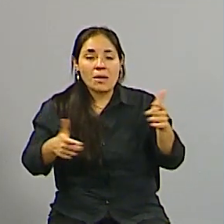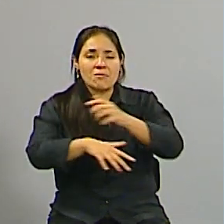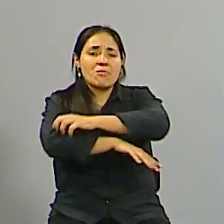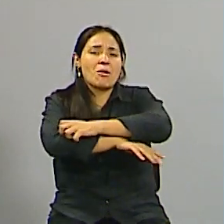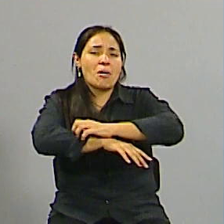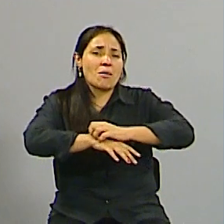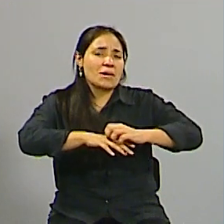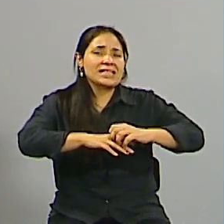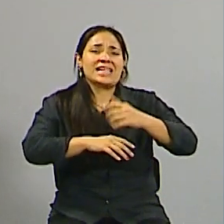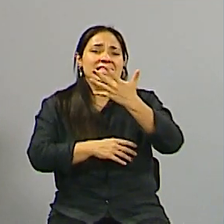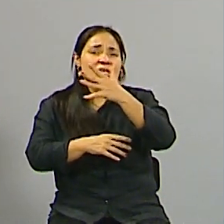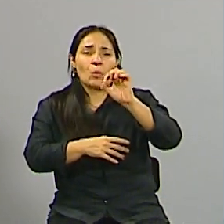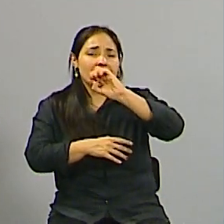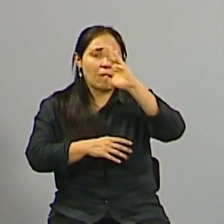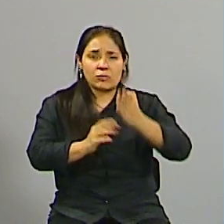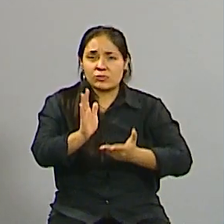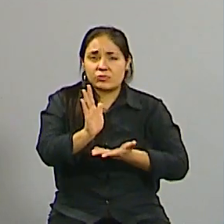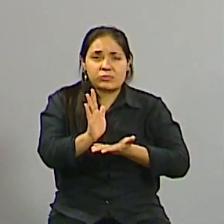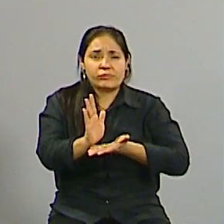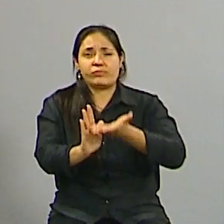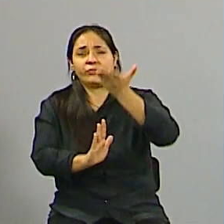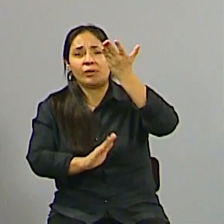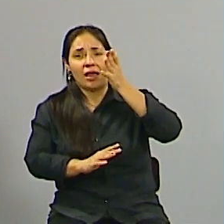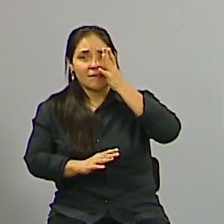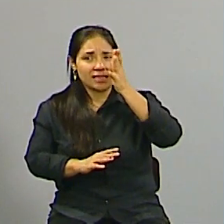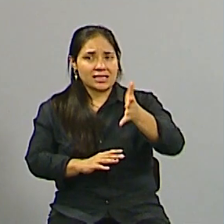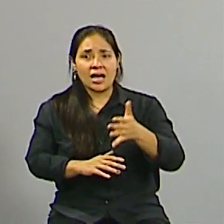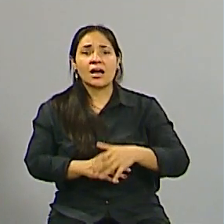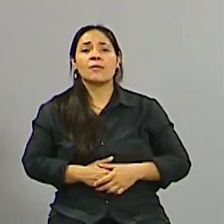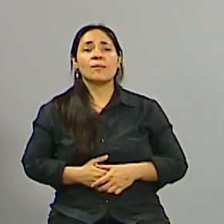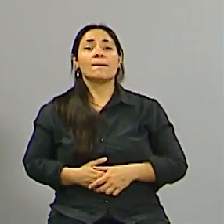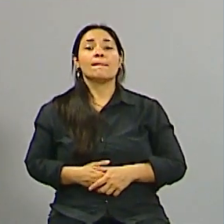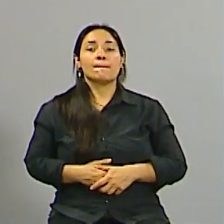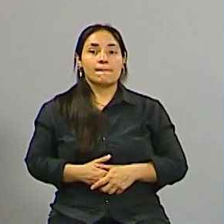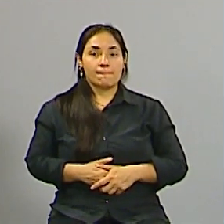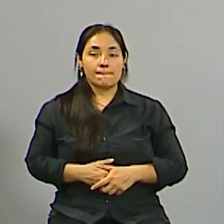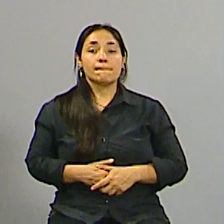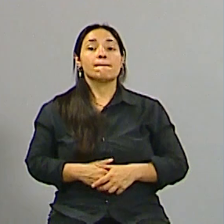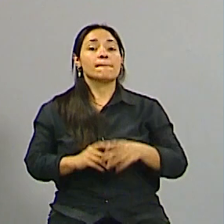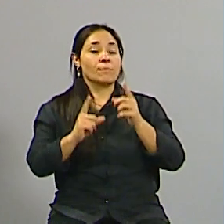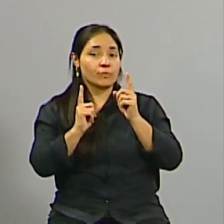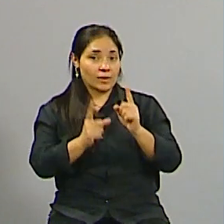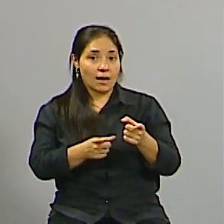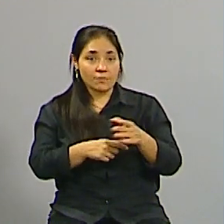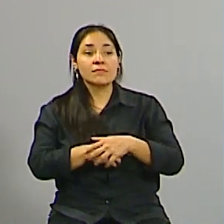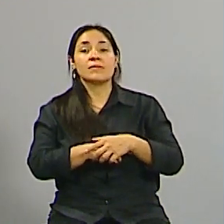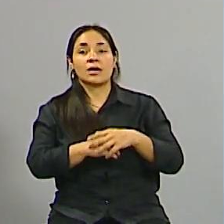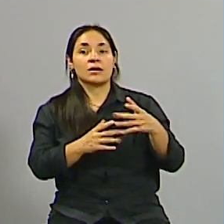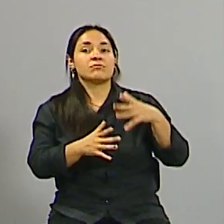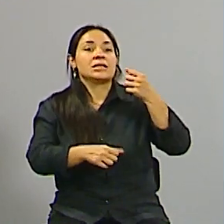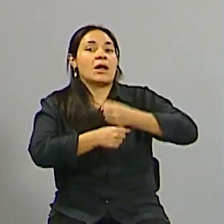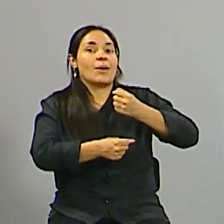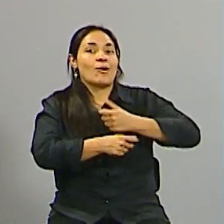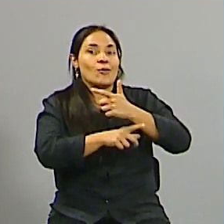momento casi al 50%, es una pobreza escandalosa, está asociada, está atada a ese fenómeno de la